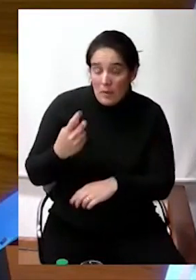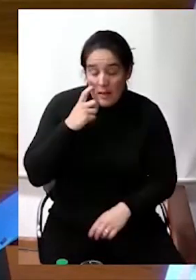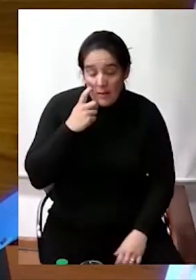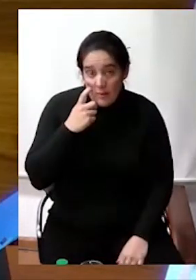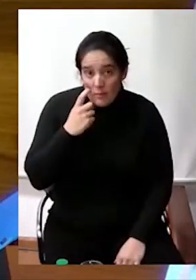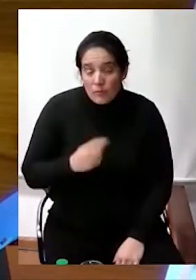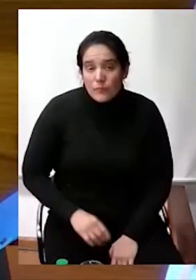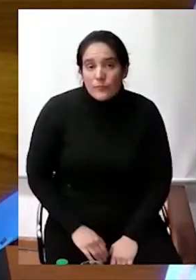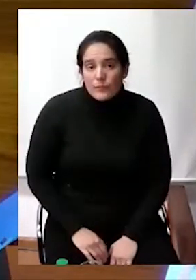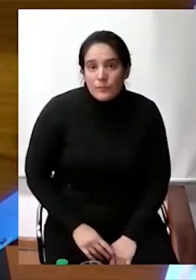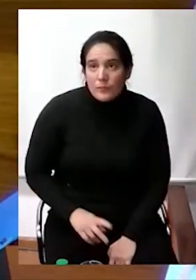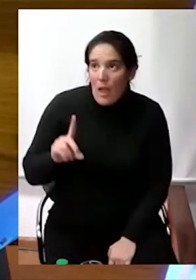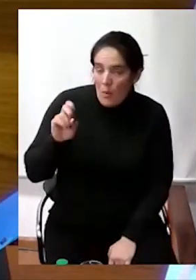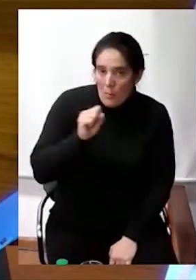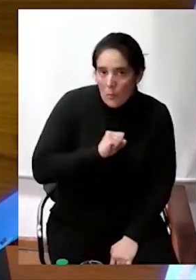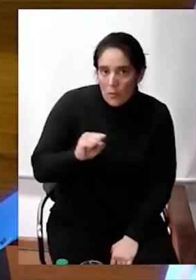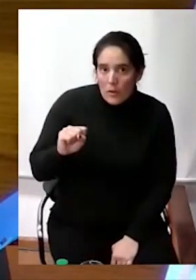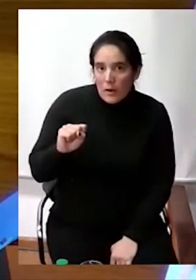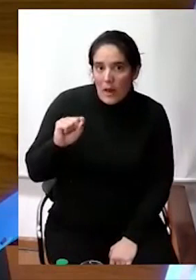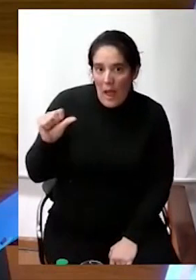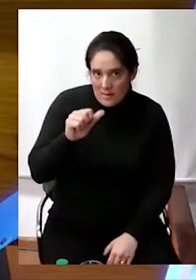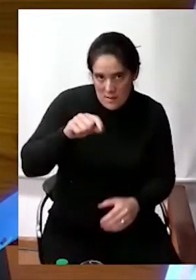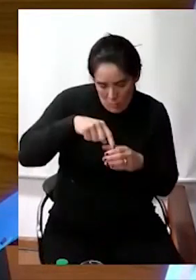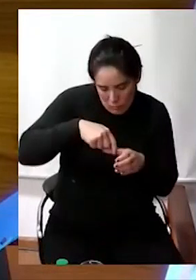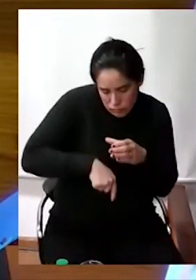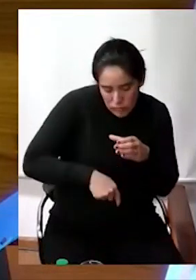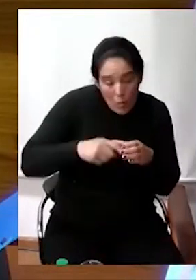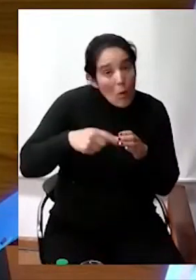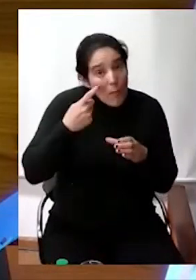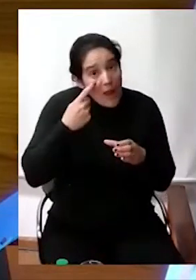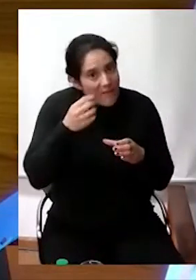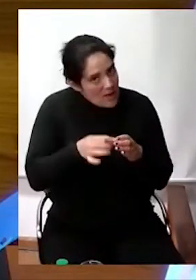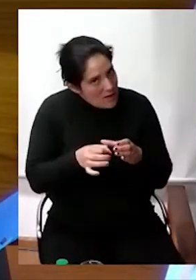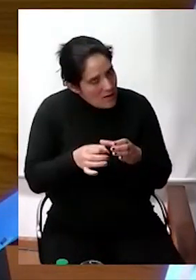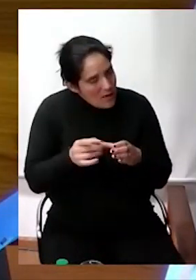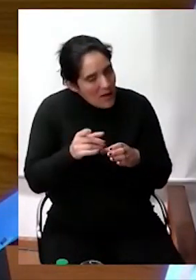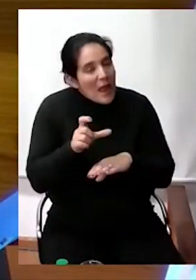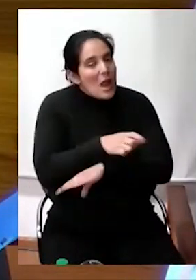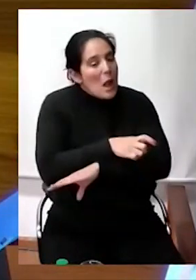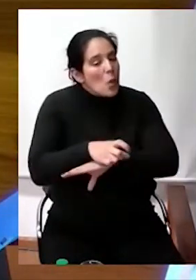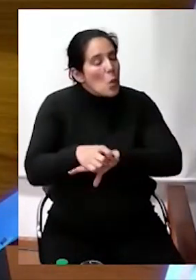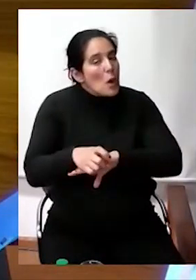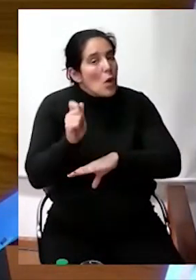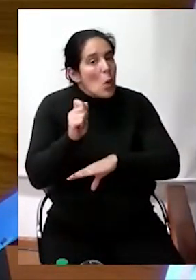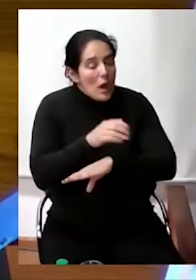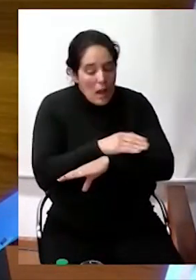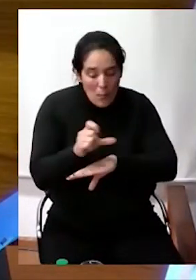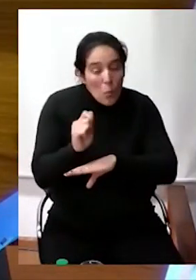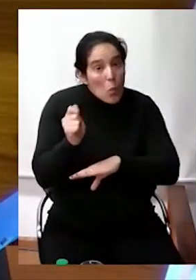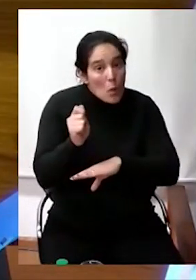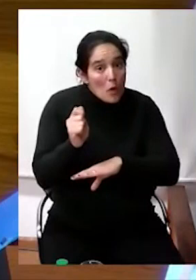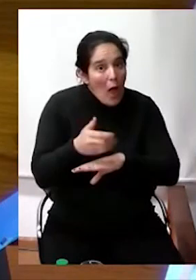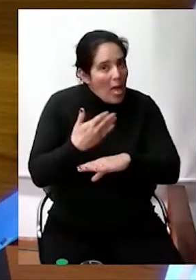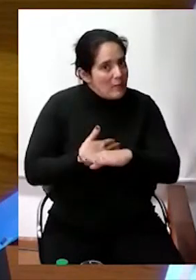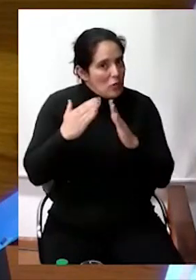de aose de que pudiese pod ser esos pozos de cateo en la fajas públicas porque era la solicitud er las fajas públicas si